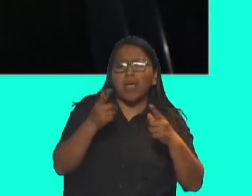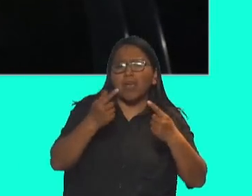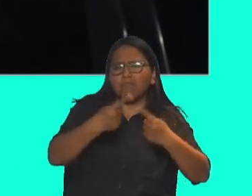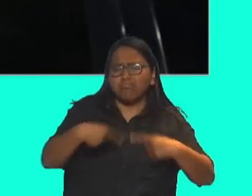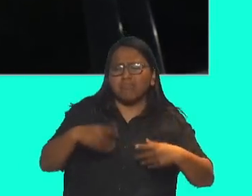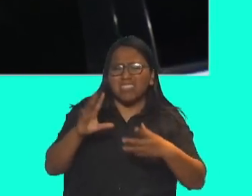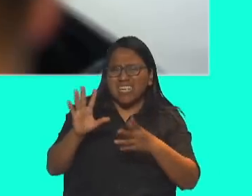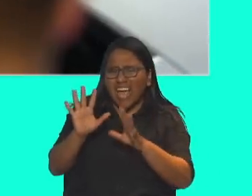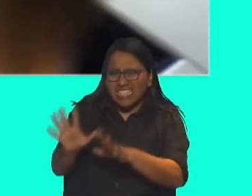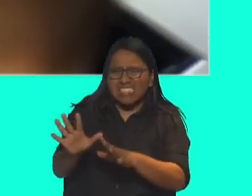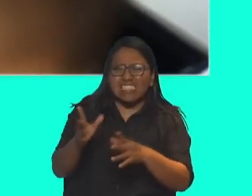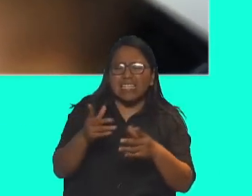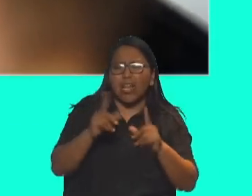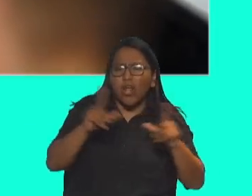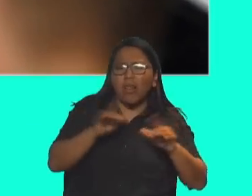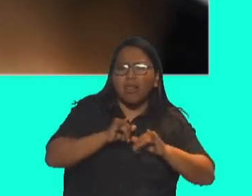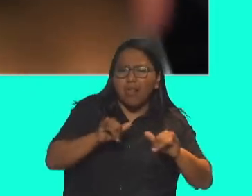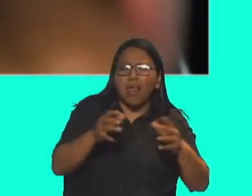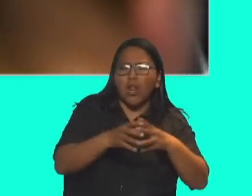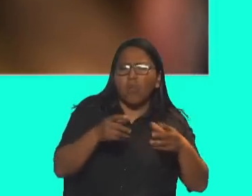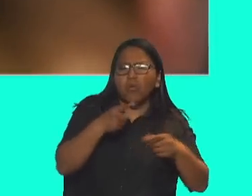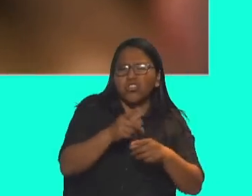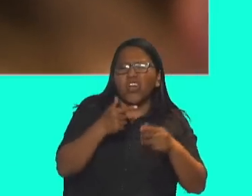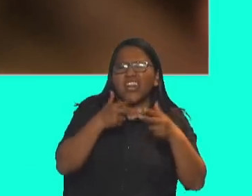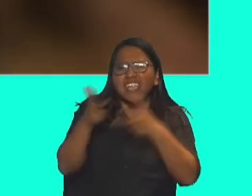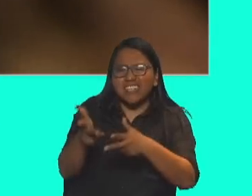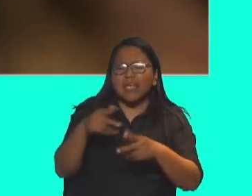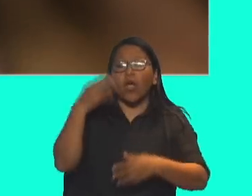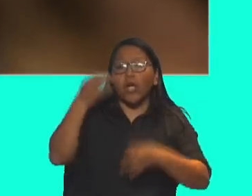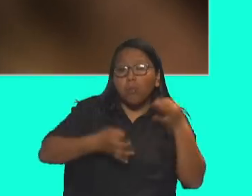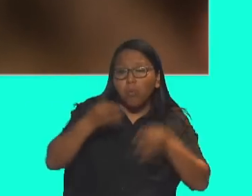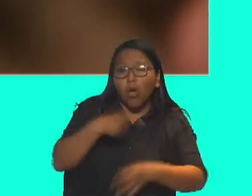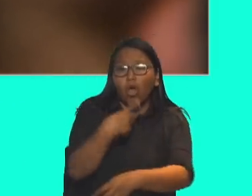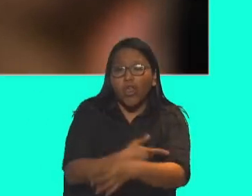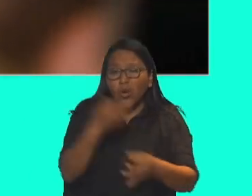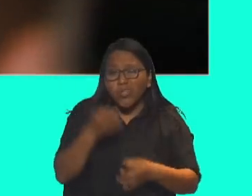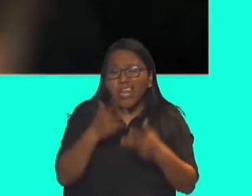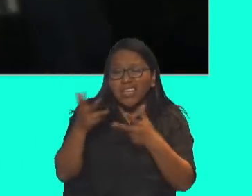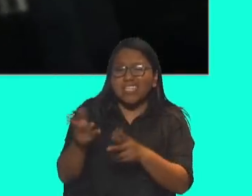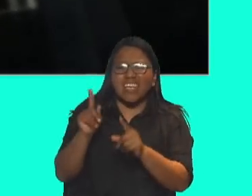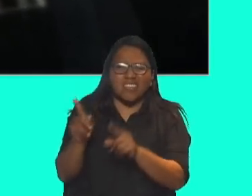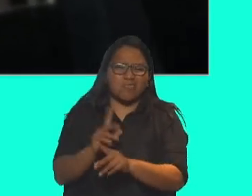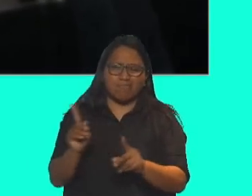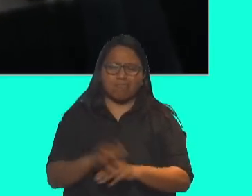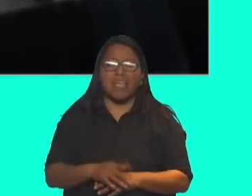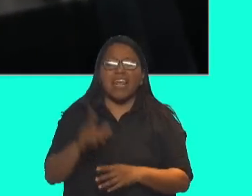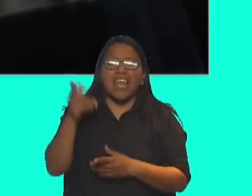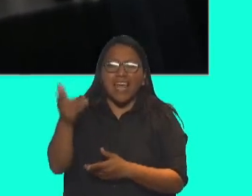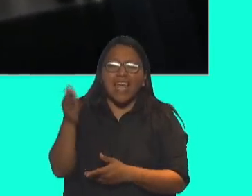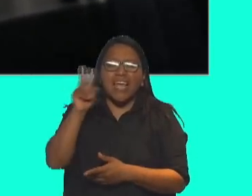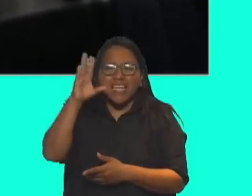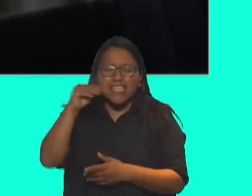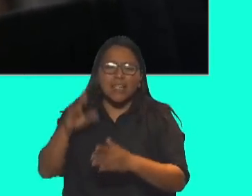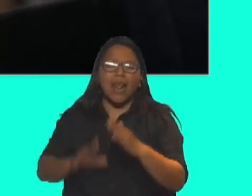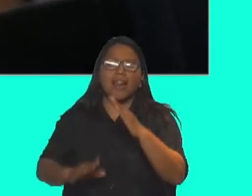lo que es la oposición dice que es y lo que el poder judicial supone que es nada de esto se justificaría cristinas es la líder con más